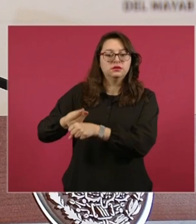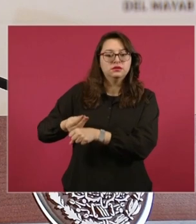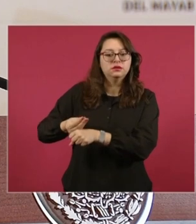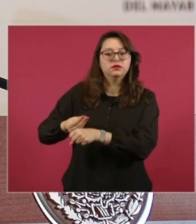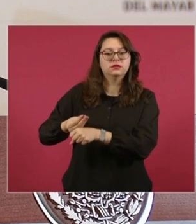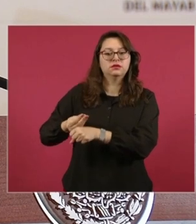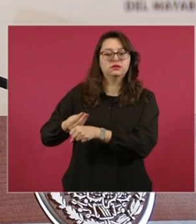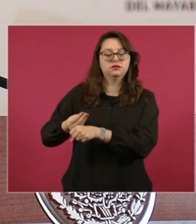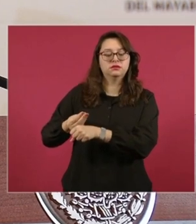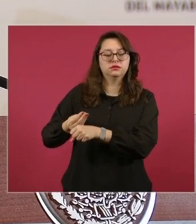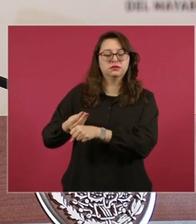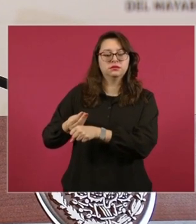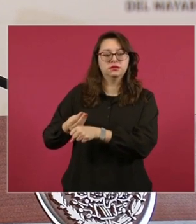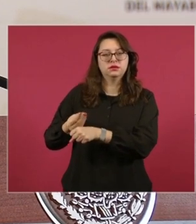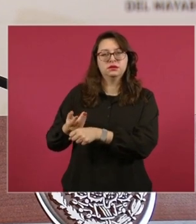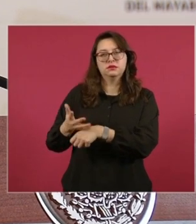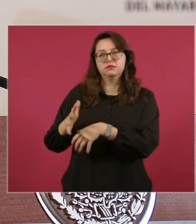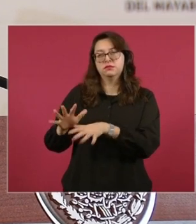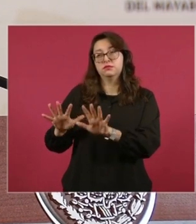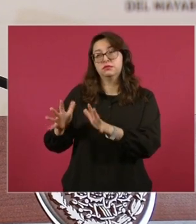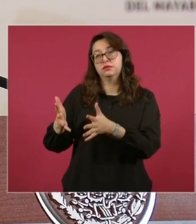del orden de